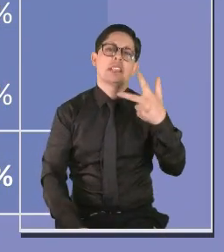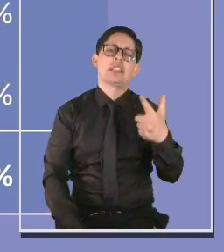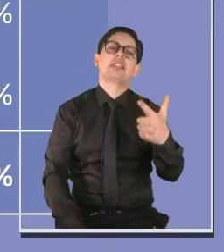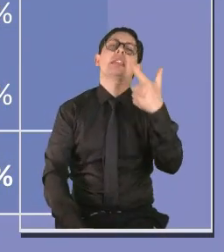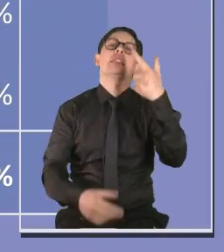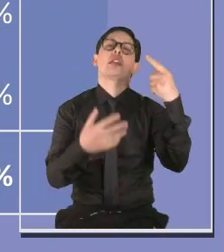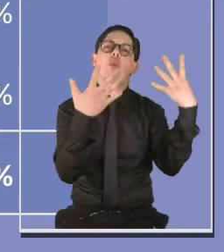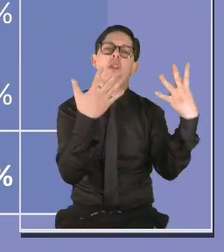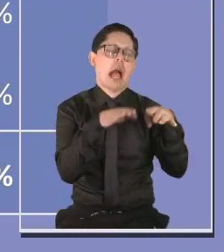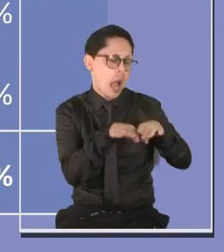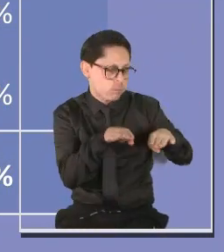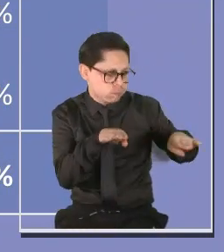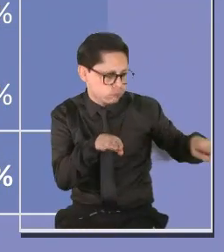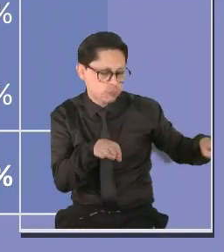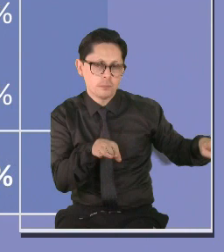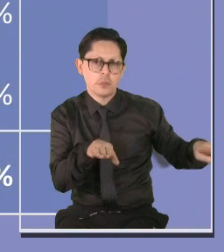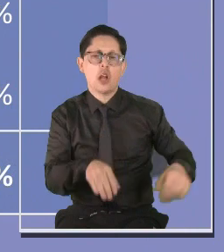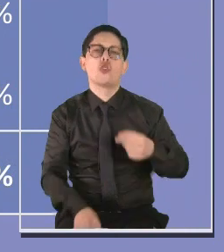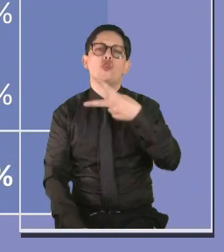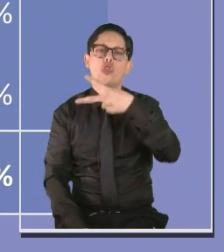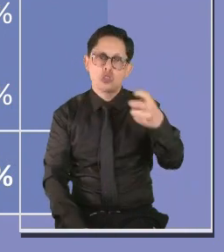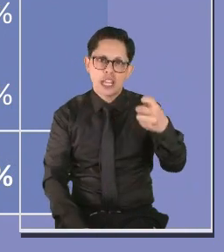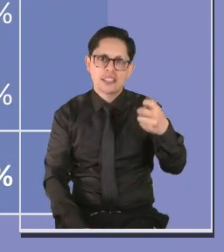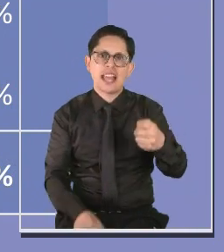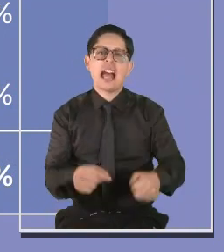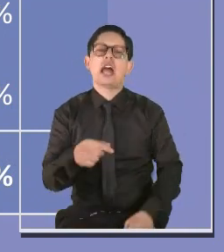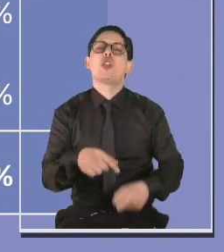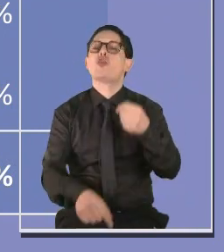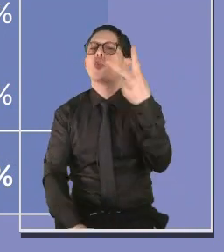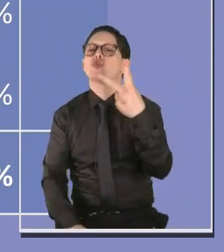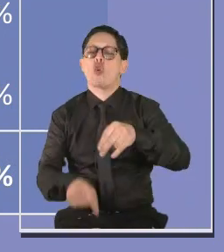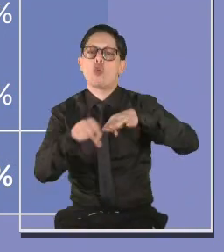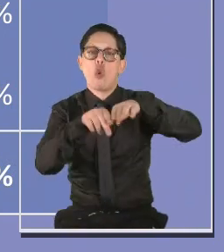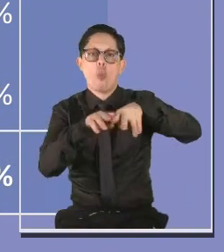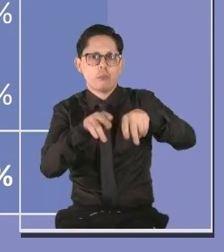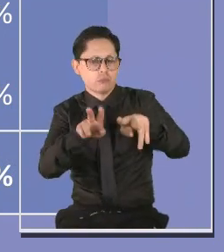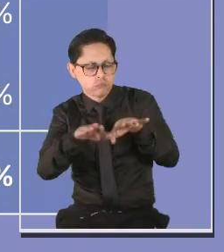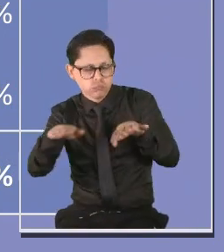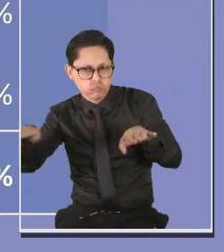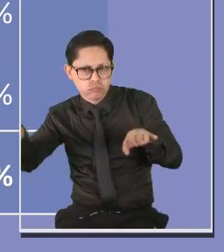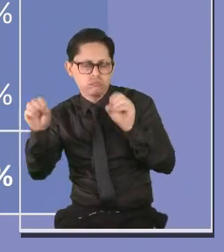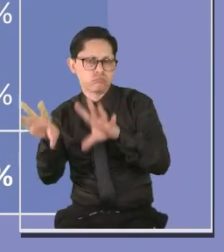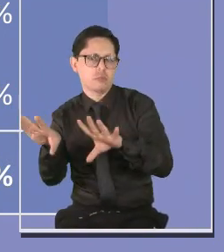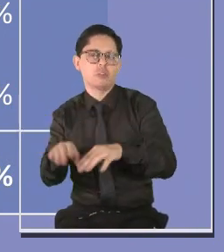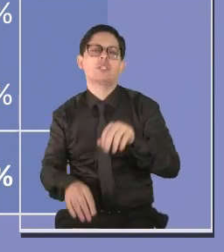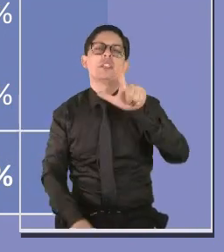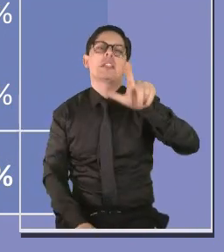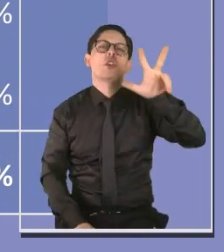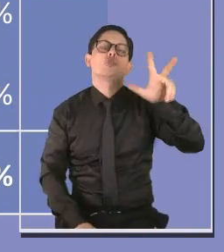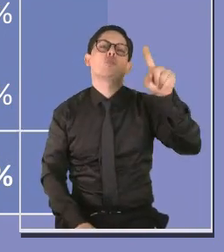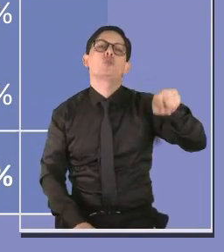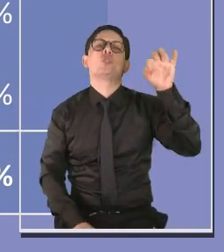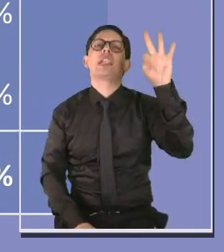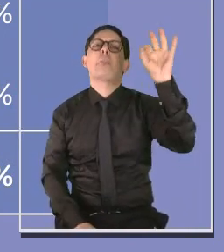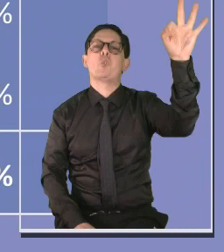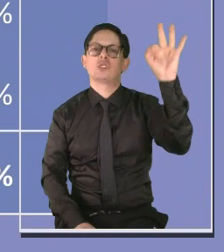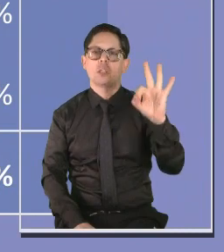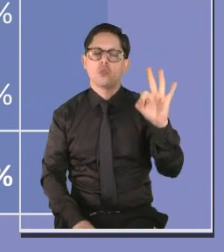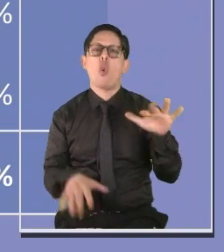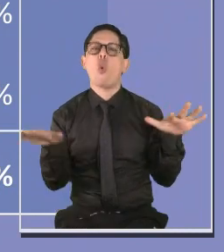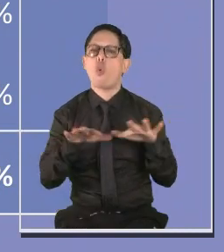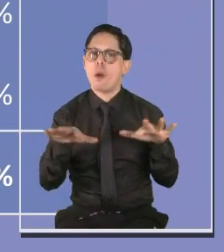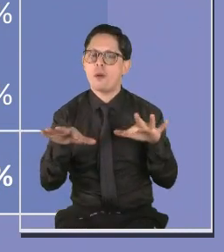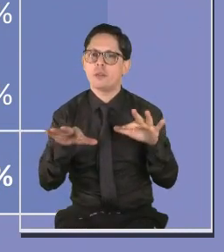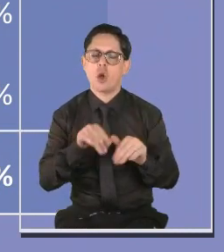camas habilitadas con 212 camas disponibles lo que hace un 78.3% de ocupación